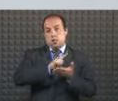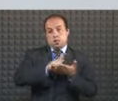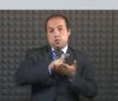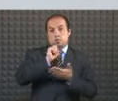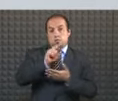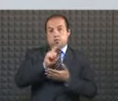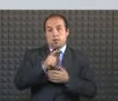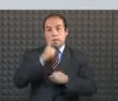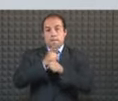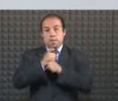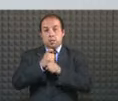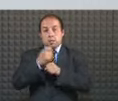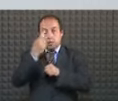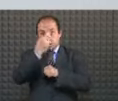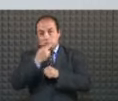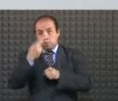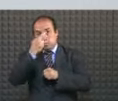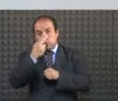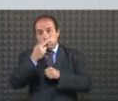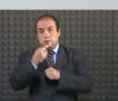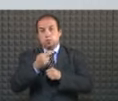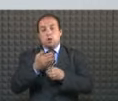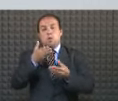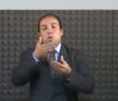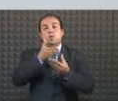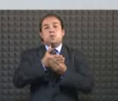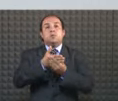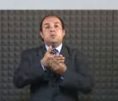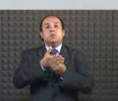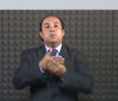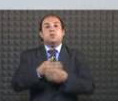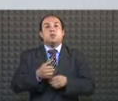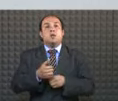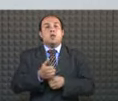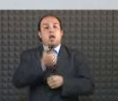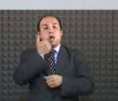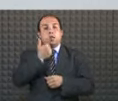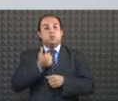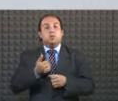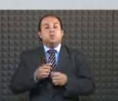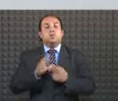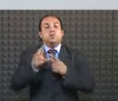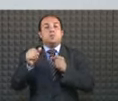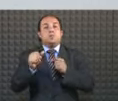primer filtro para que los escolares vayan seguros es en casa.